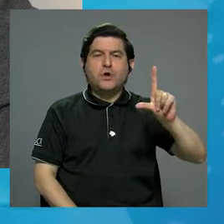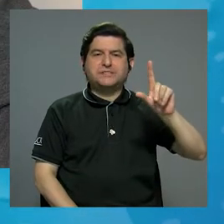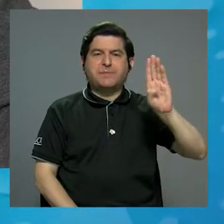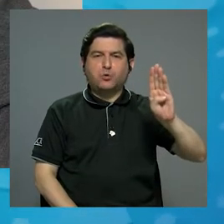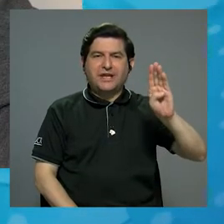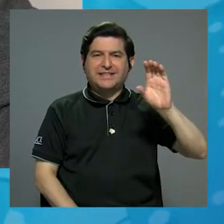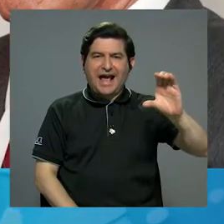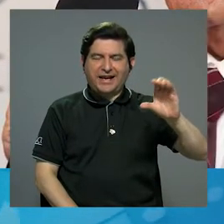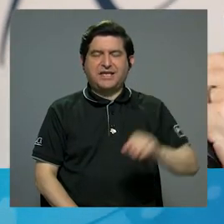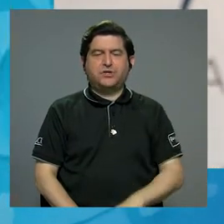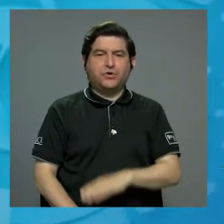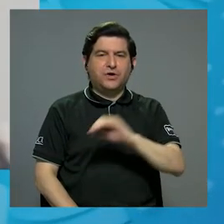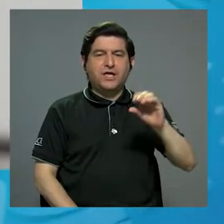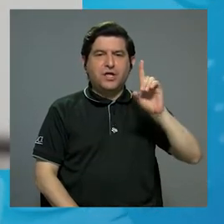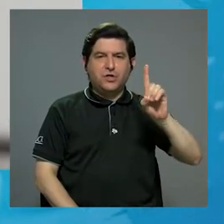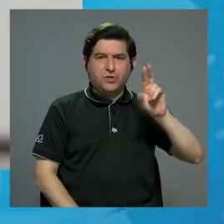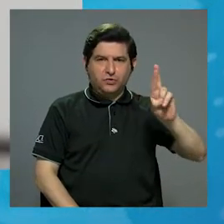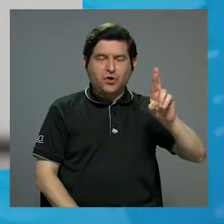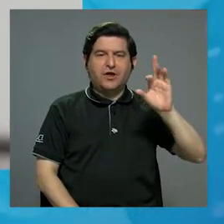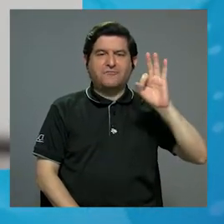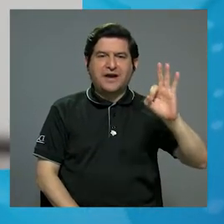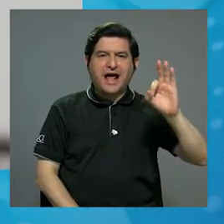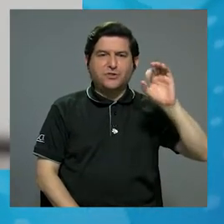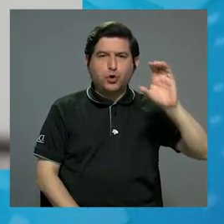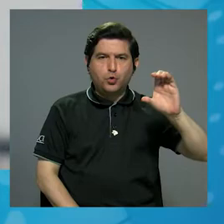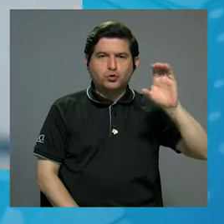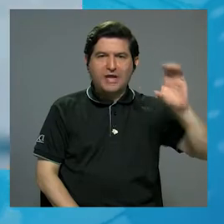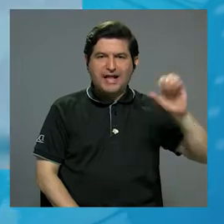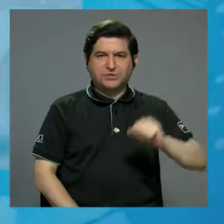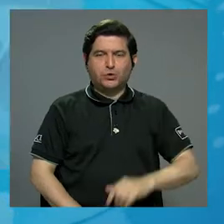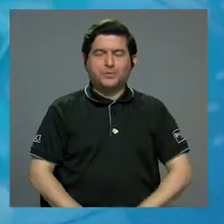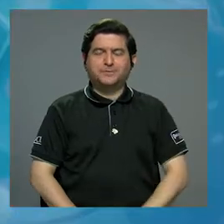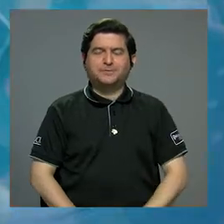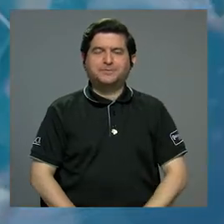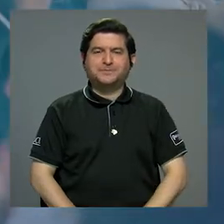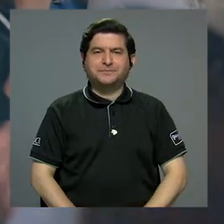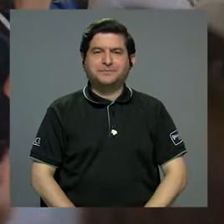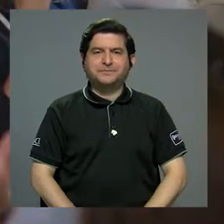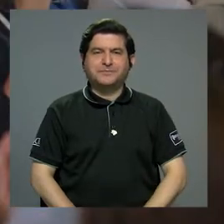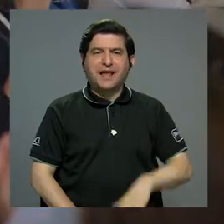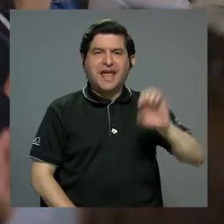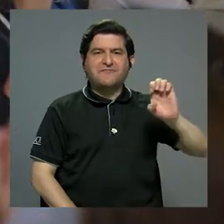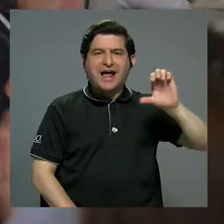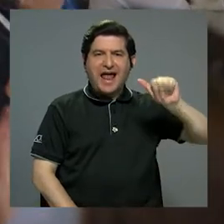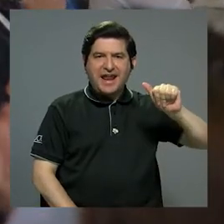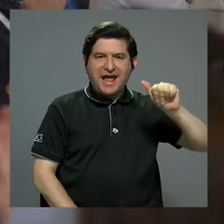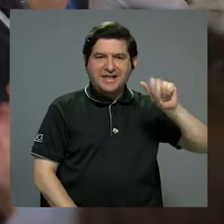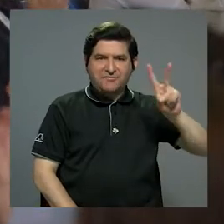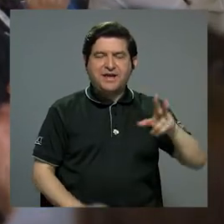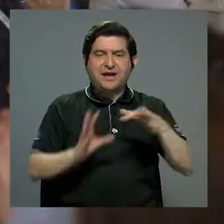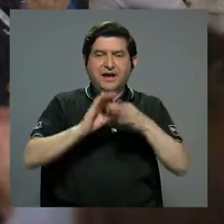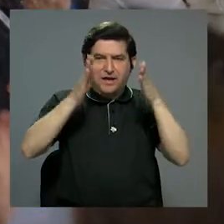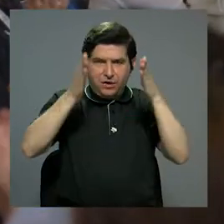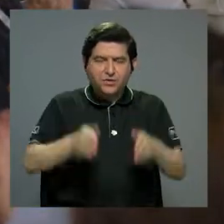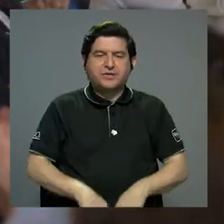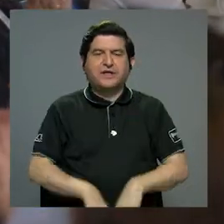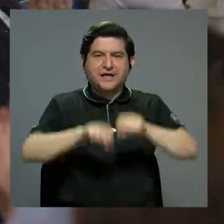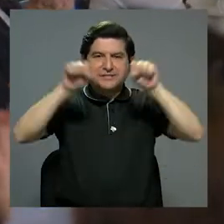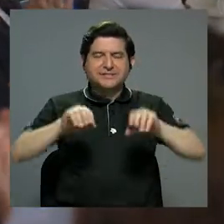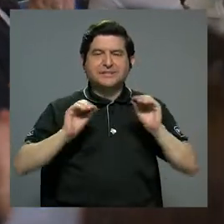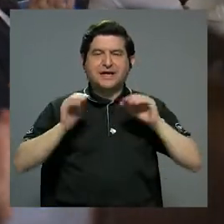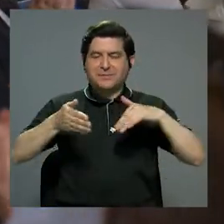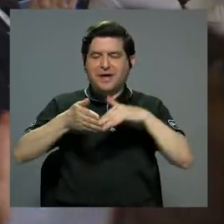Carrillo y el doctor Fernando Cruz Castro. Eval Araya Vega, coordinador del Sistema de